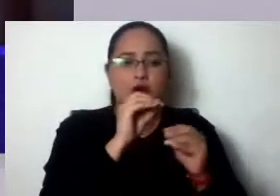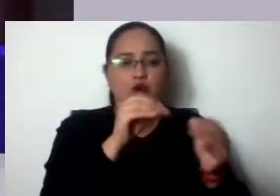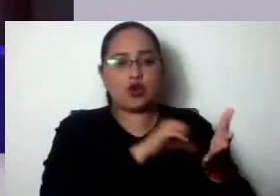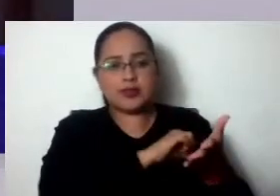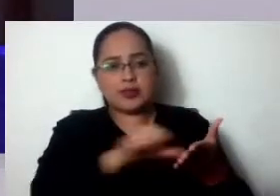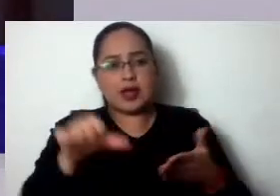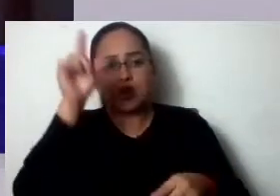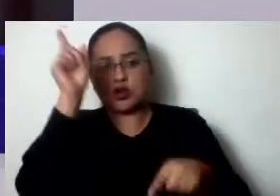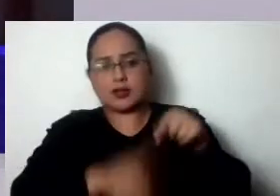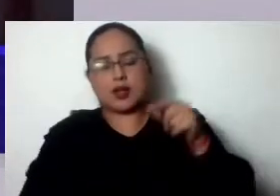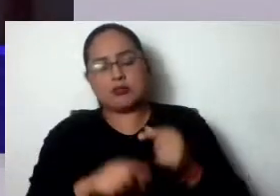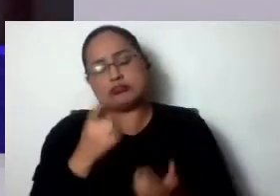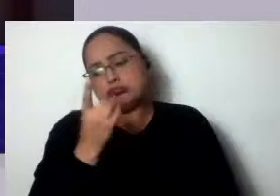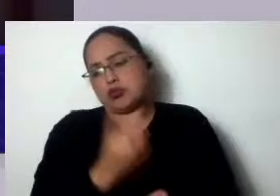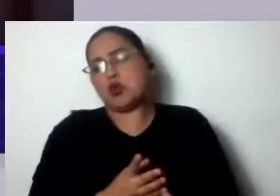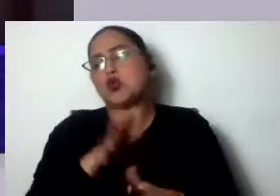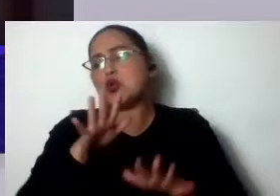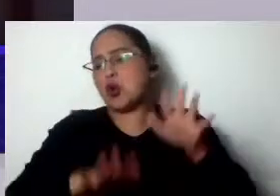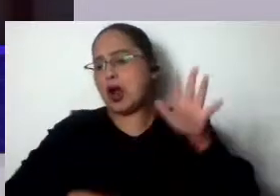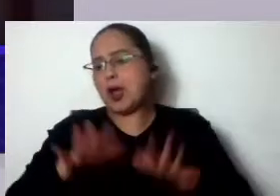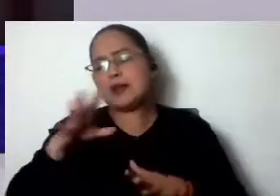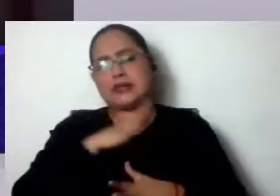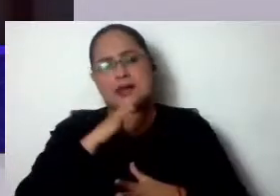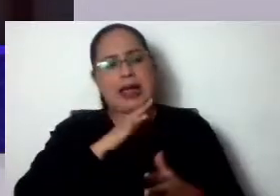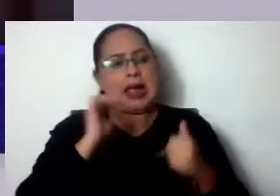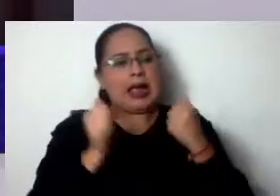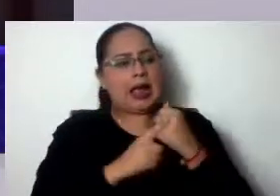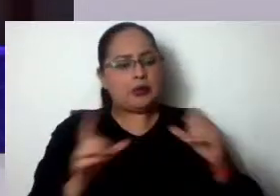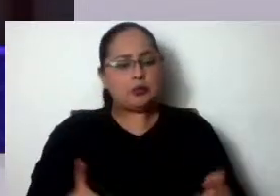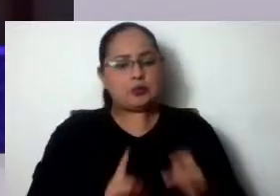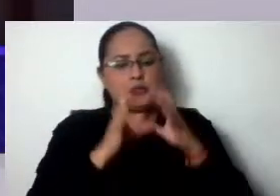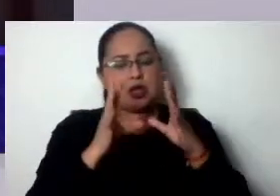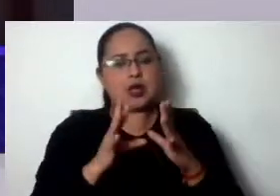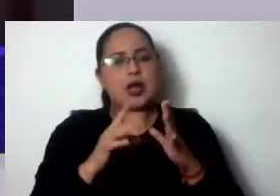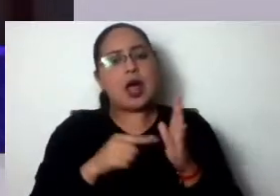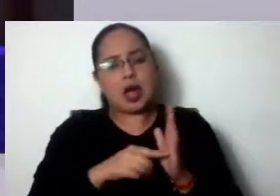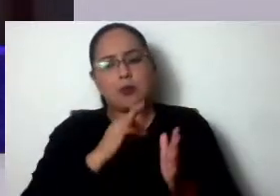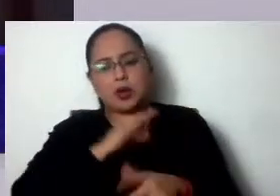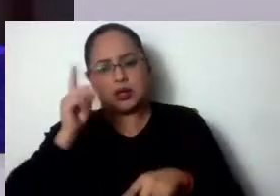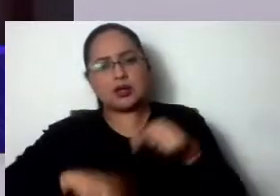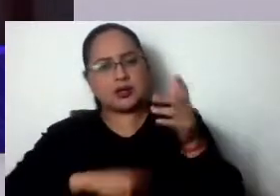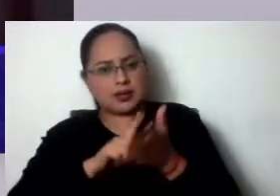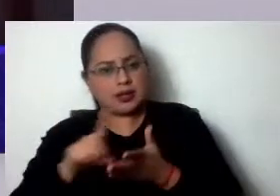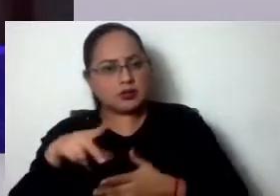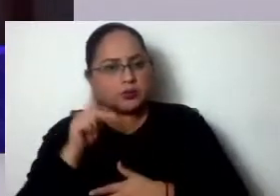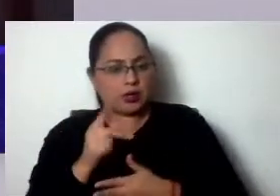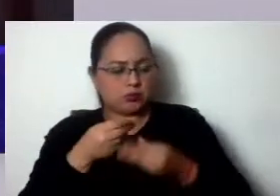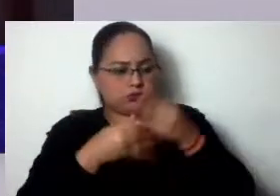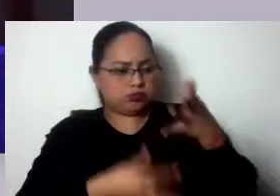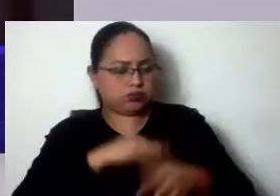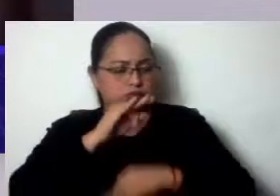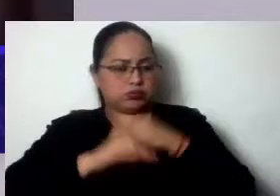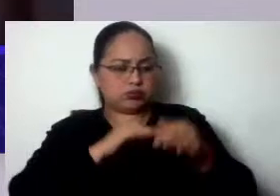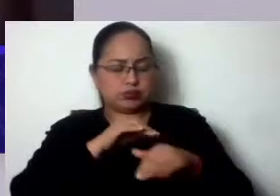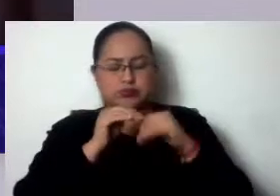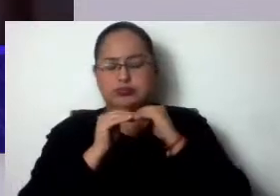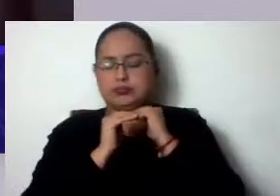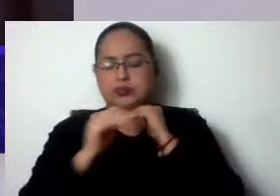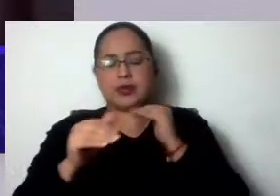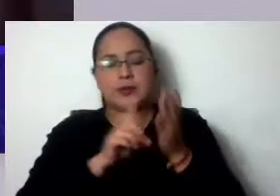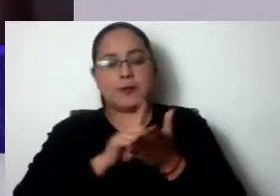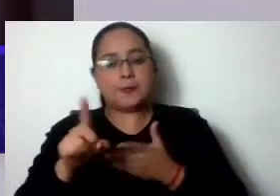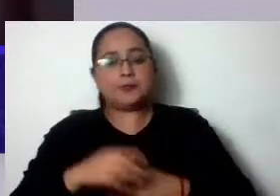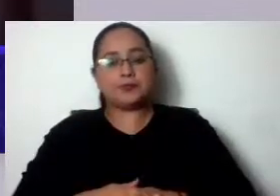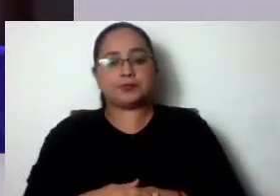salvo en los casos y condiciones que la propia constitución señale conforme esa norma fundamental en el